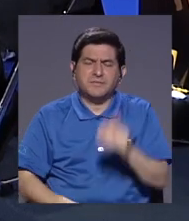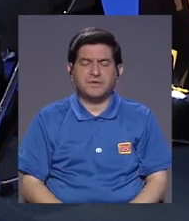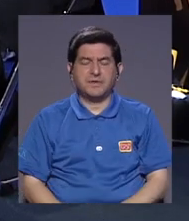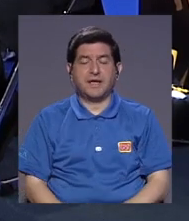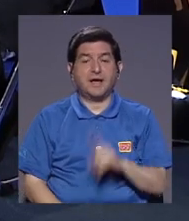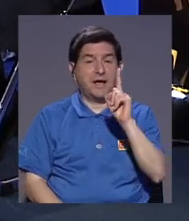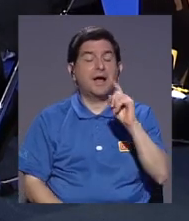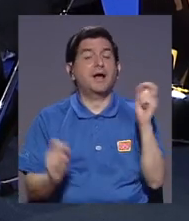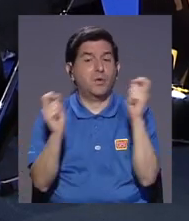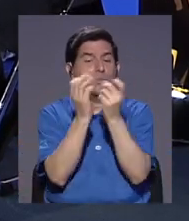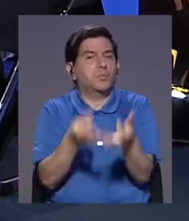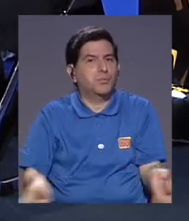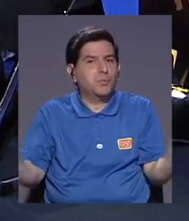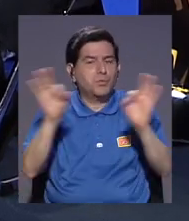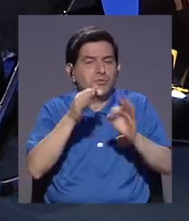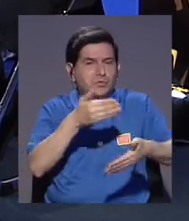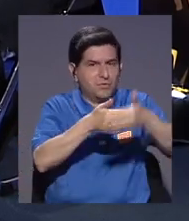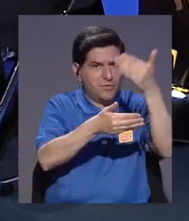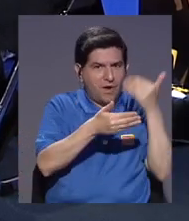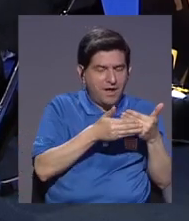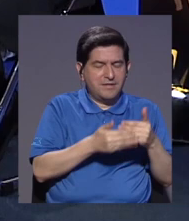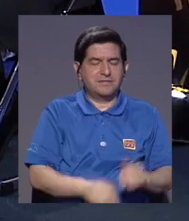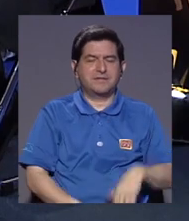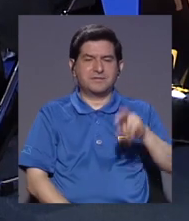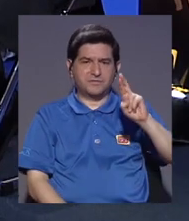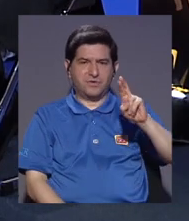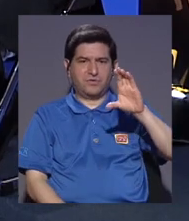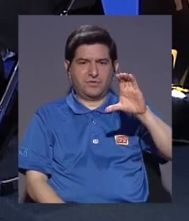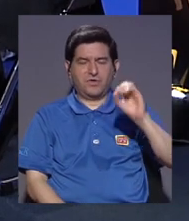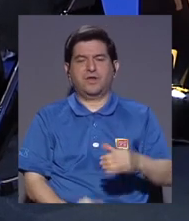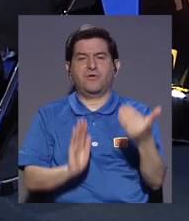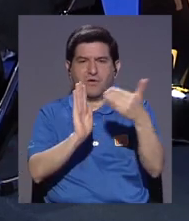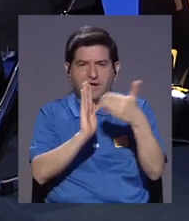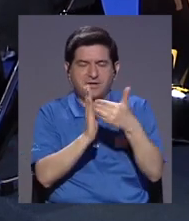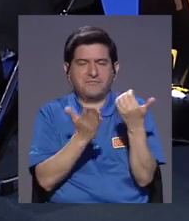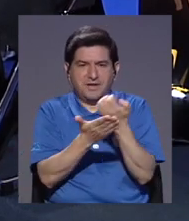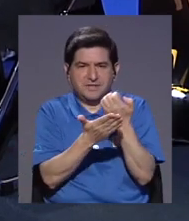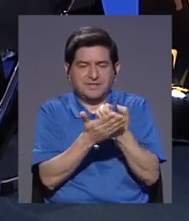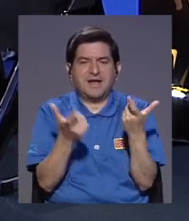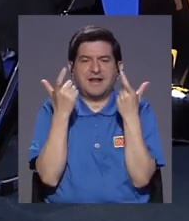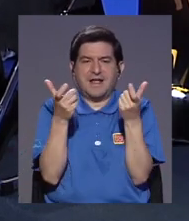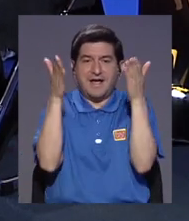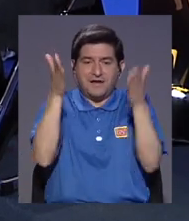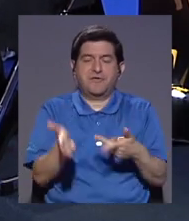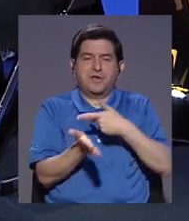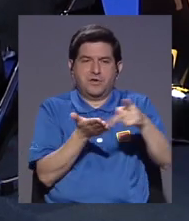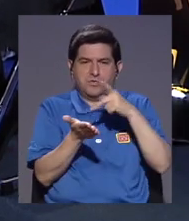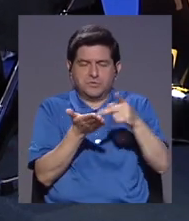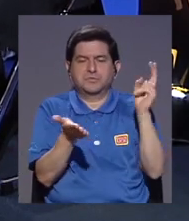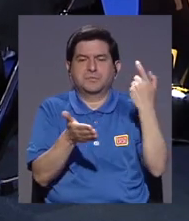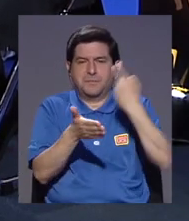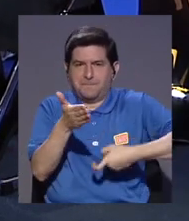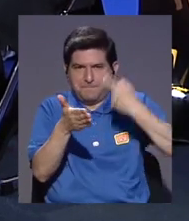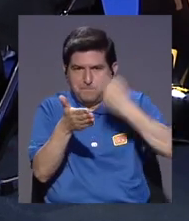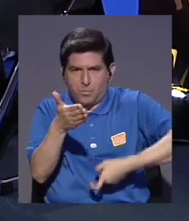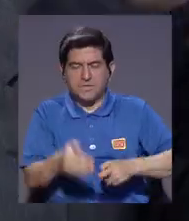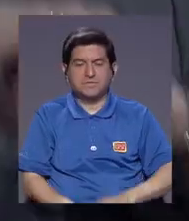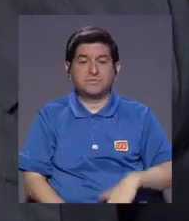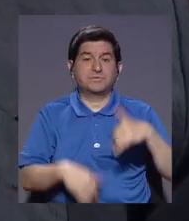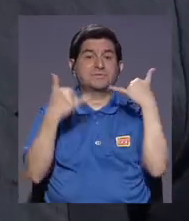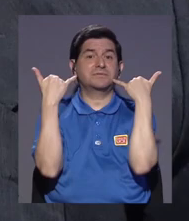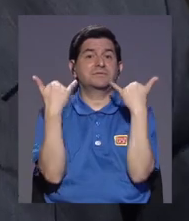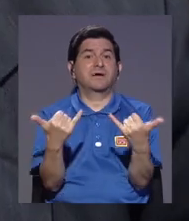diferencia sustancial en aquella le metía todo rodrigo la mano en el bolsillo de los ricos para que pagaran impuestos